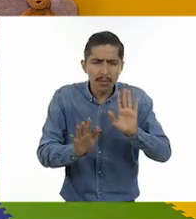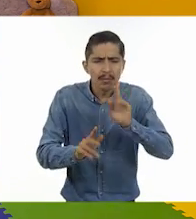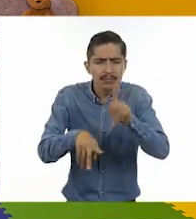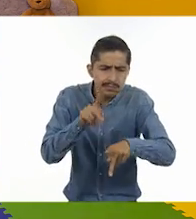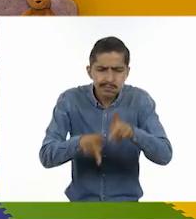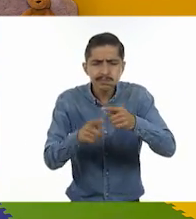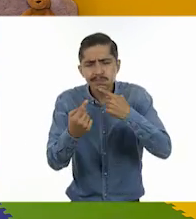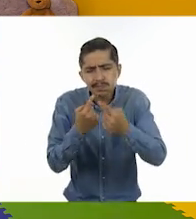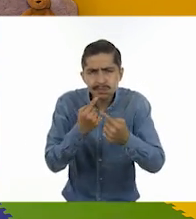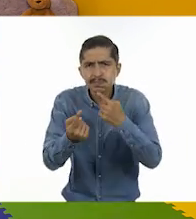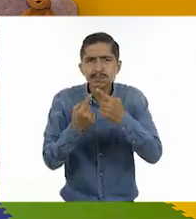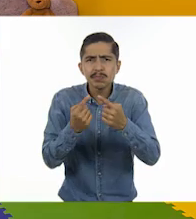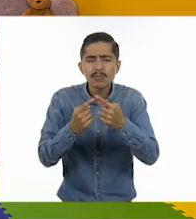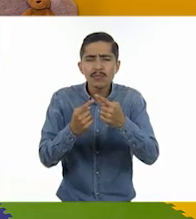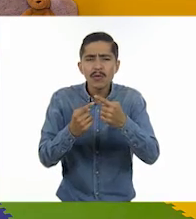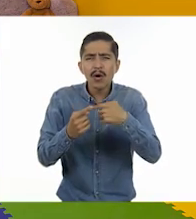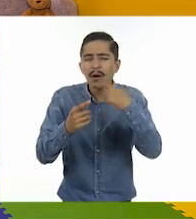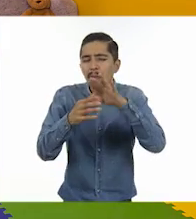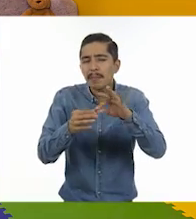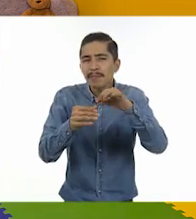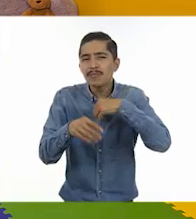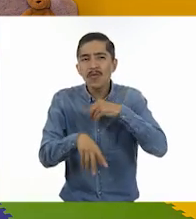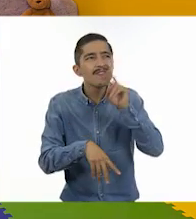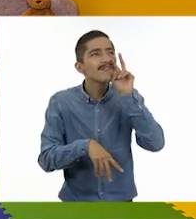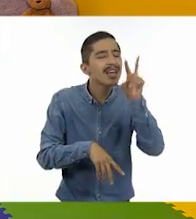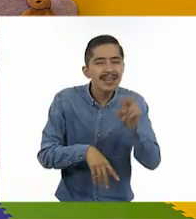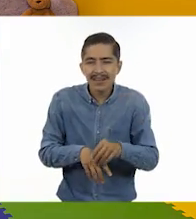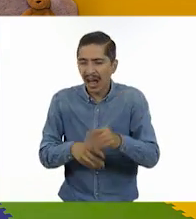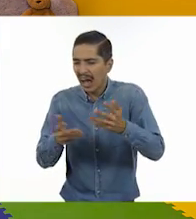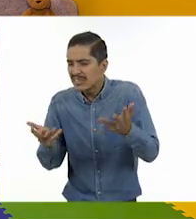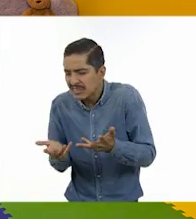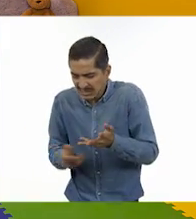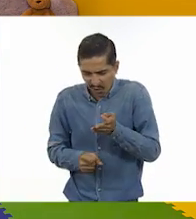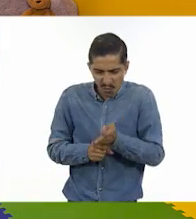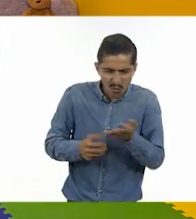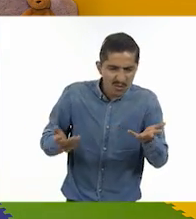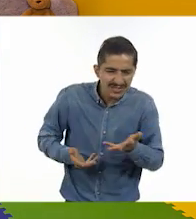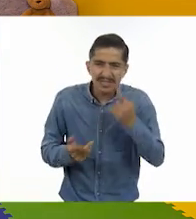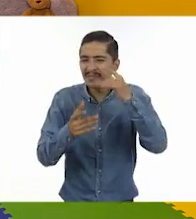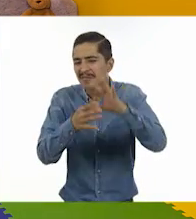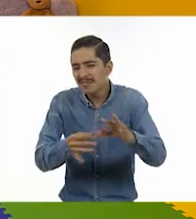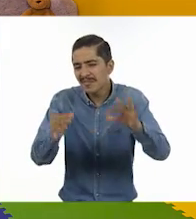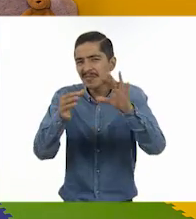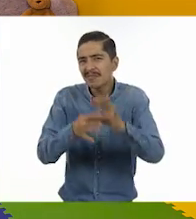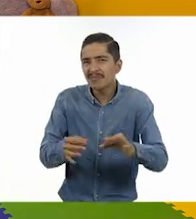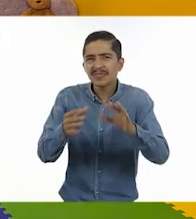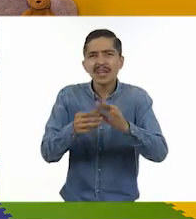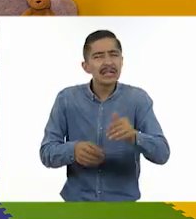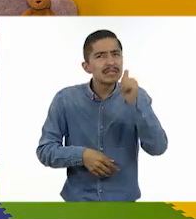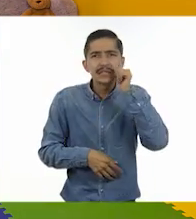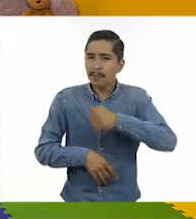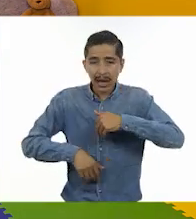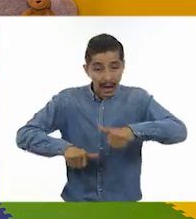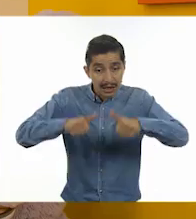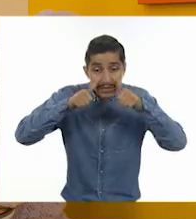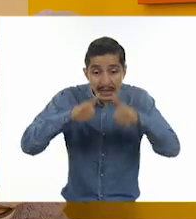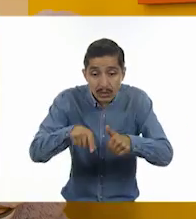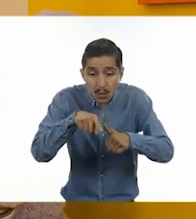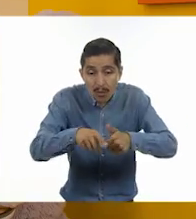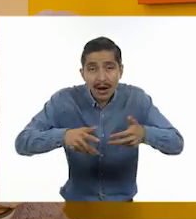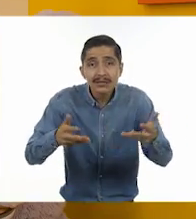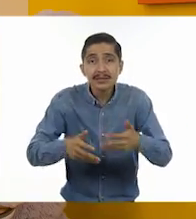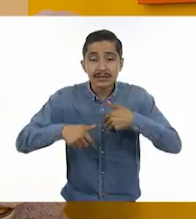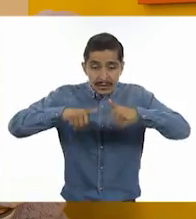solo comentando lo que está mirando, lo que se está haciendo en ese momento y mostrándose atenta a lo que hace.